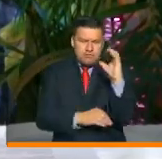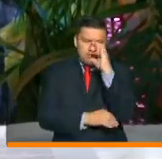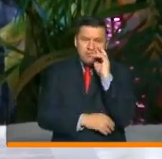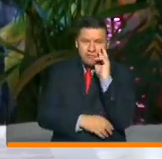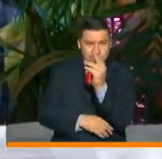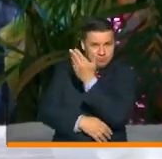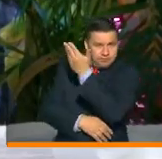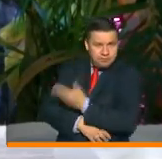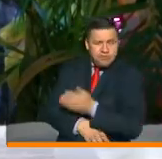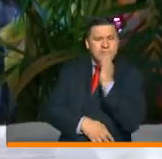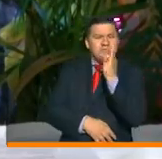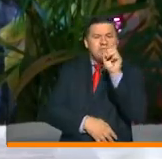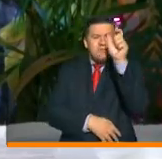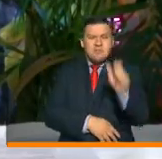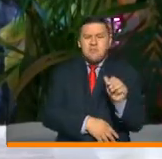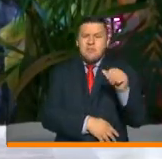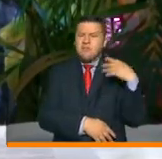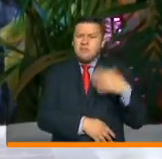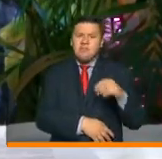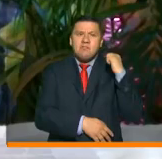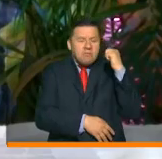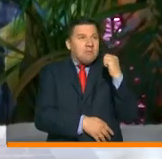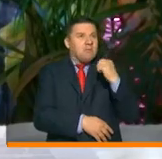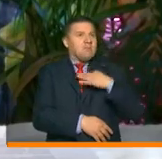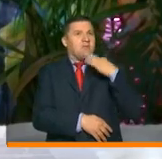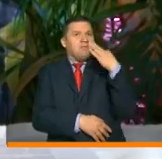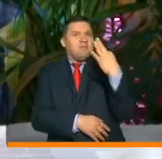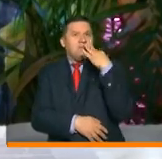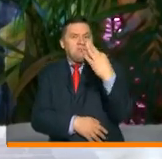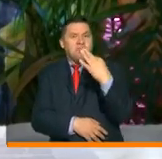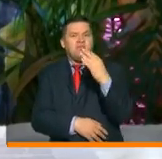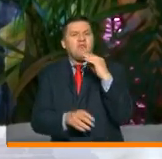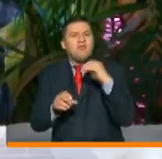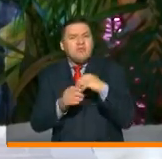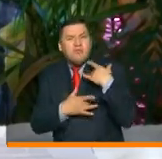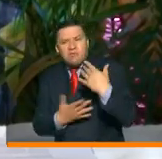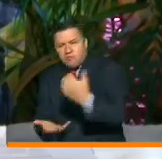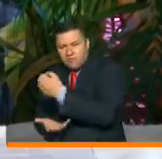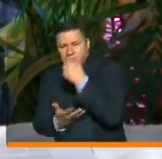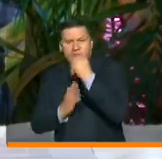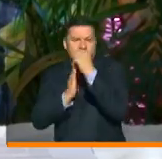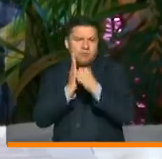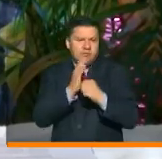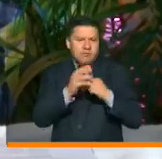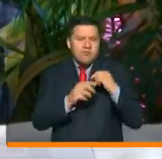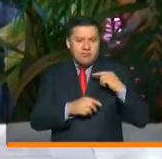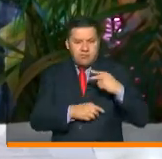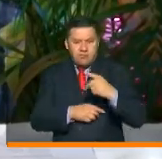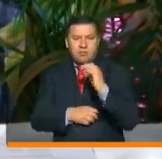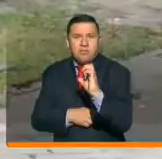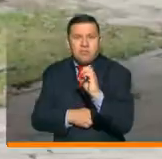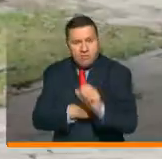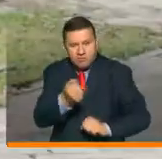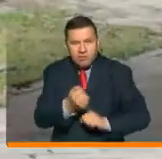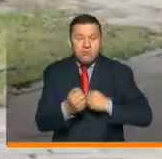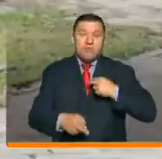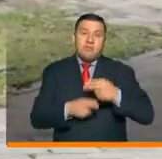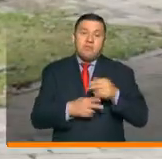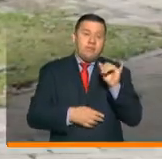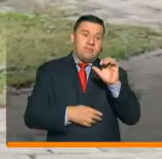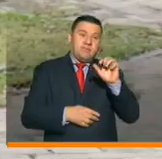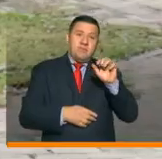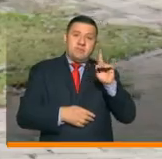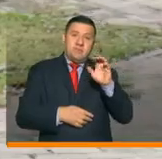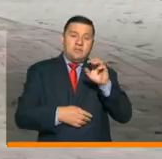colombianos el testimonio de una de las muchas beneficiarias, tanto del Fondo Solidario como del programa Generación E. Mi nombre es